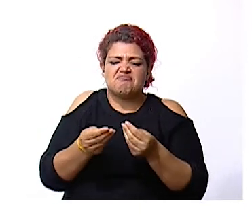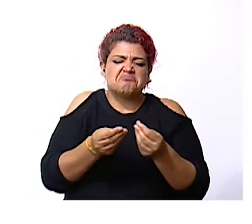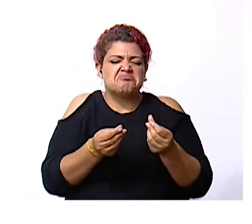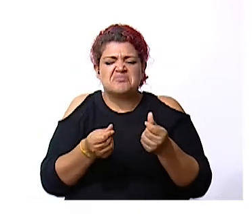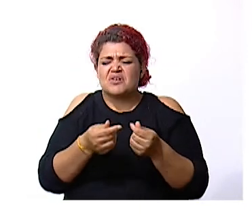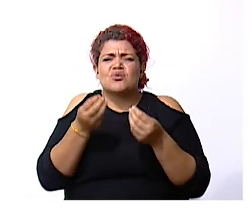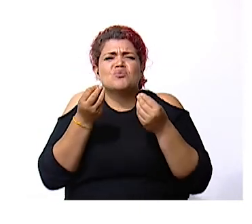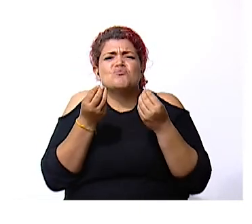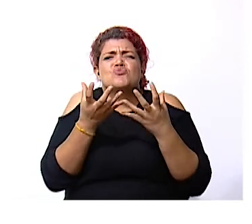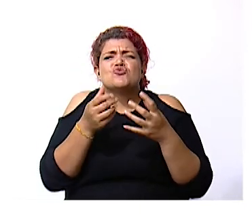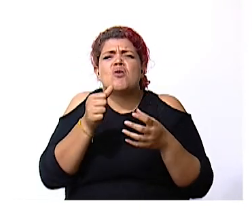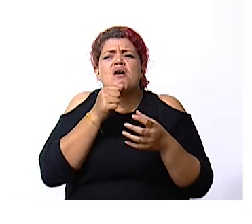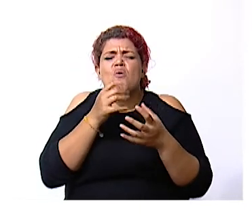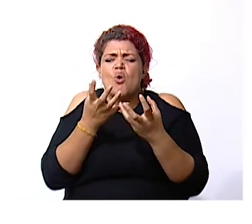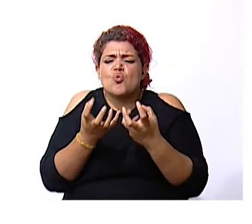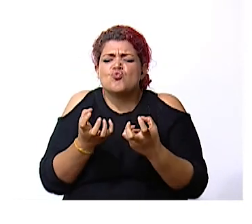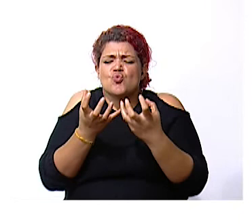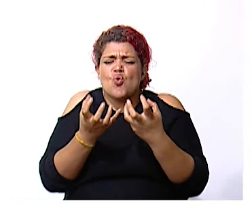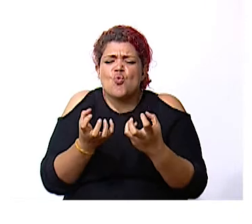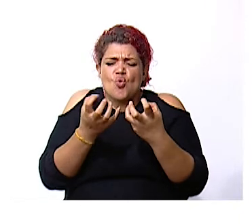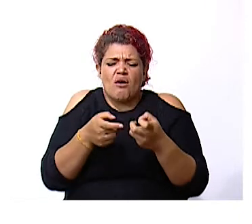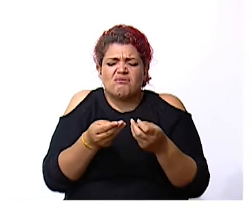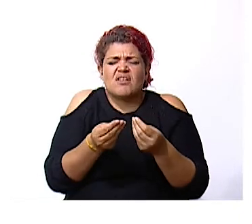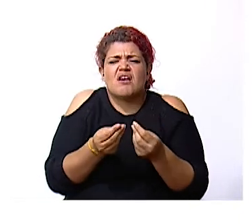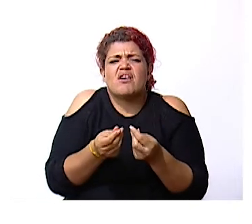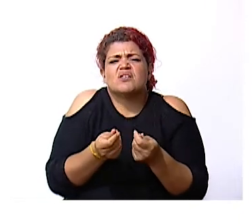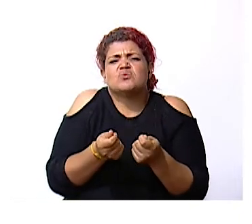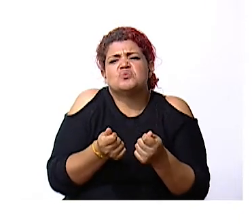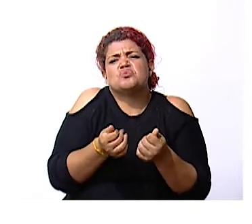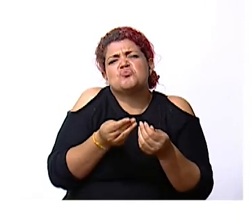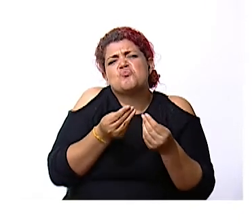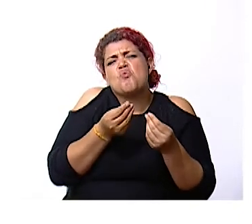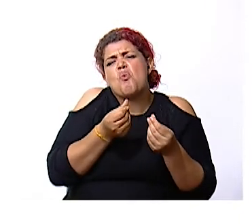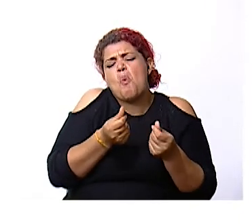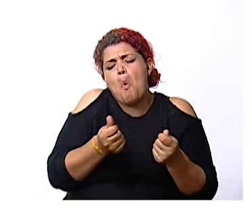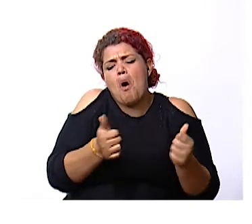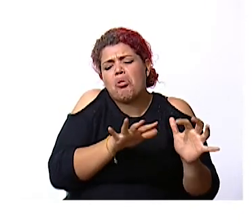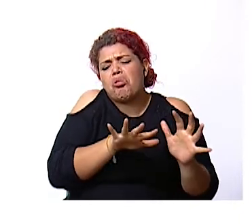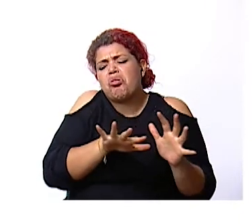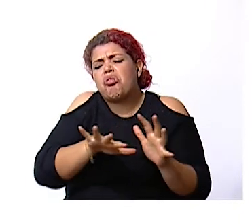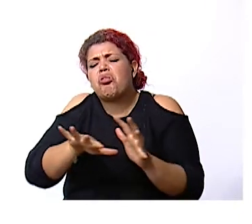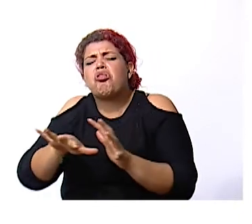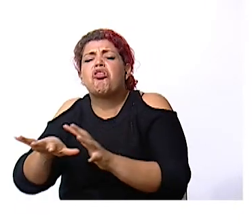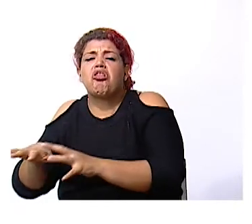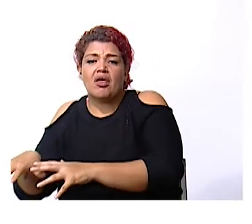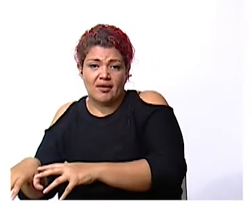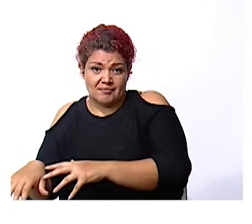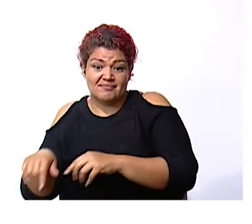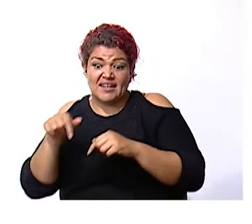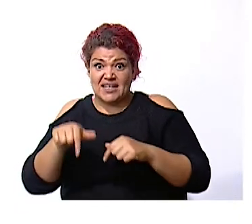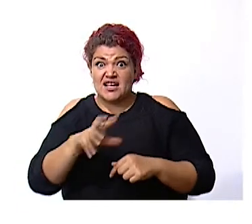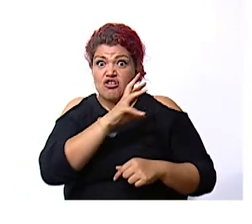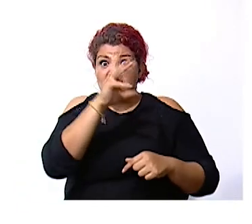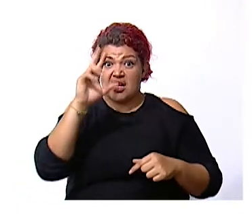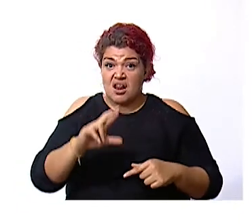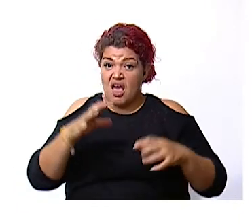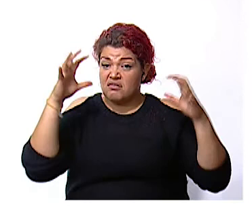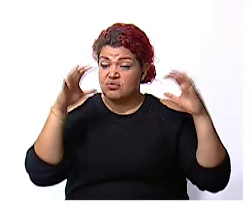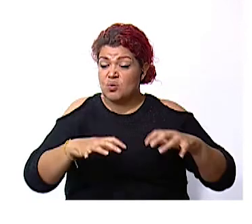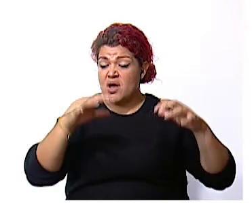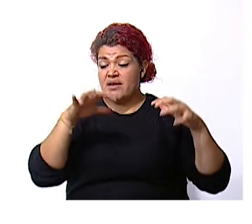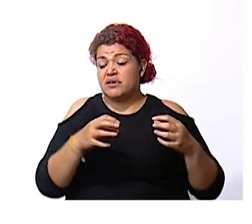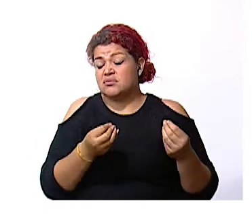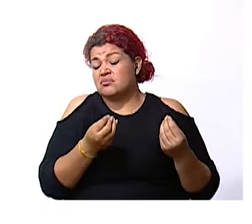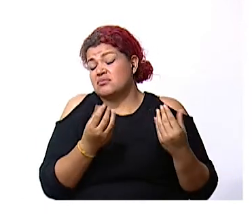excesiva cantidad de aguas de lluvias o corrientes que erosionan la tierra y como en Costa Rica llueve tanto